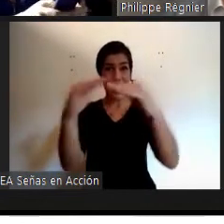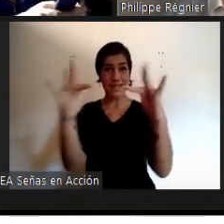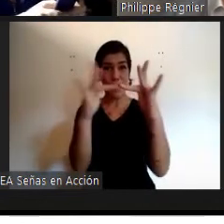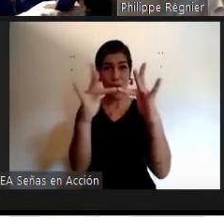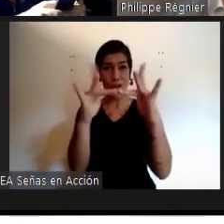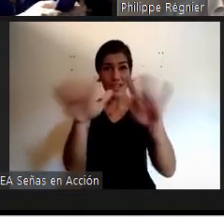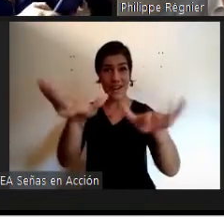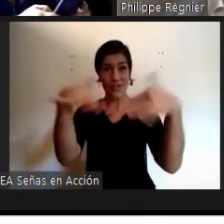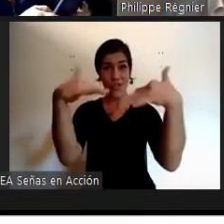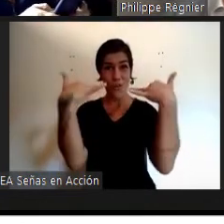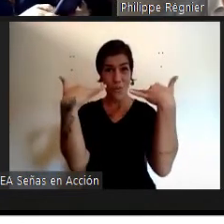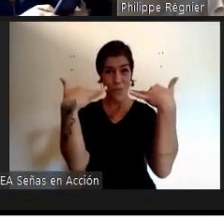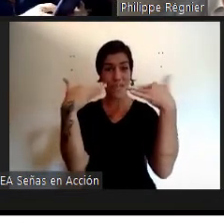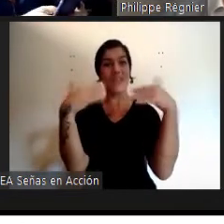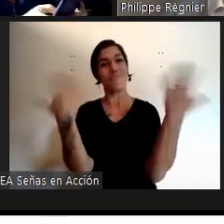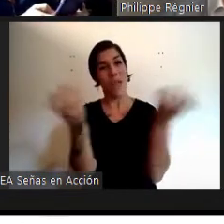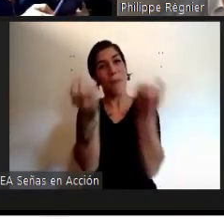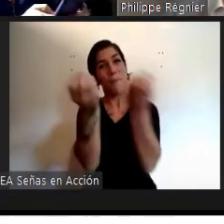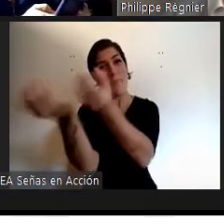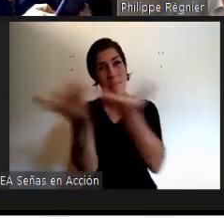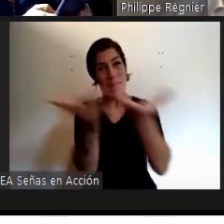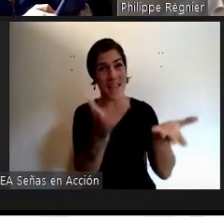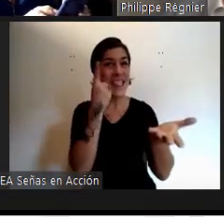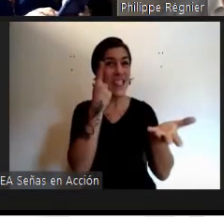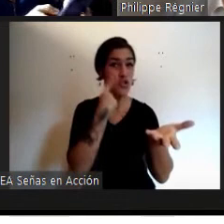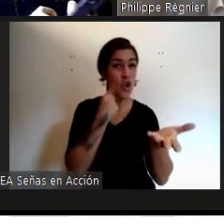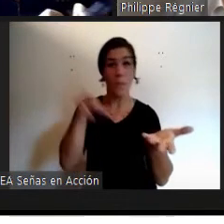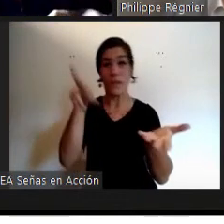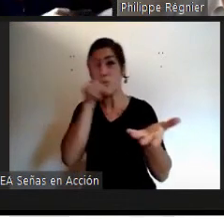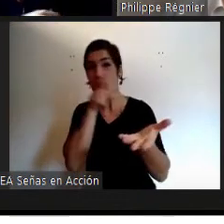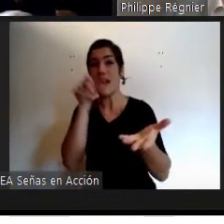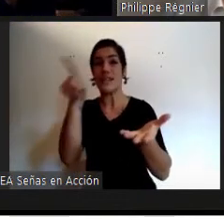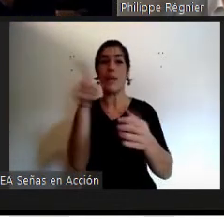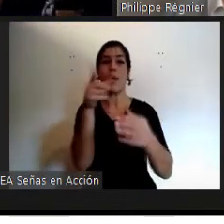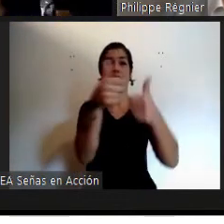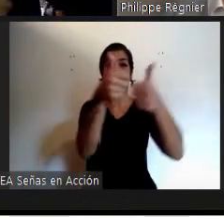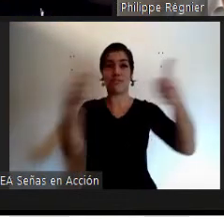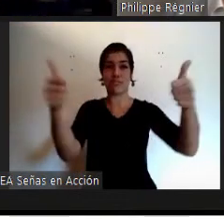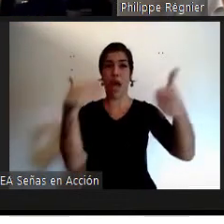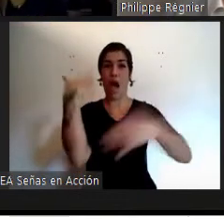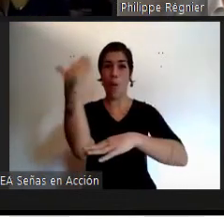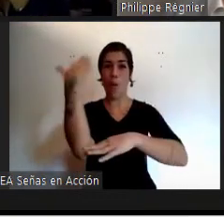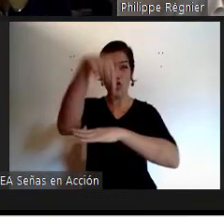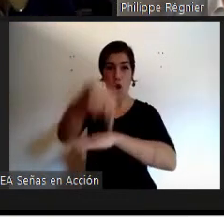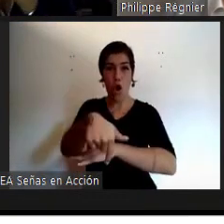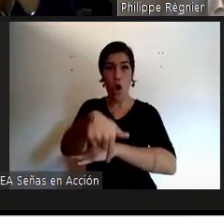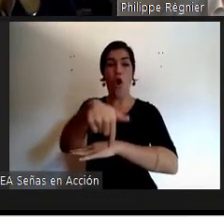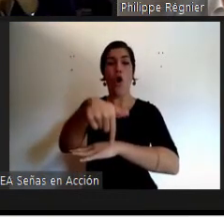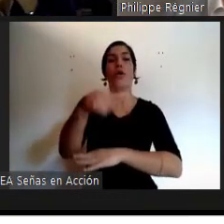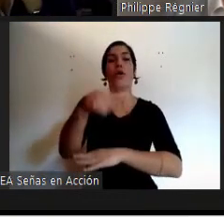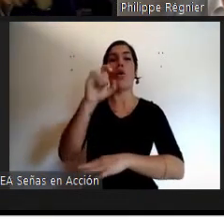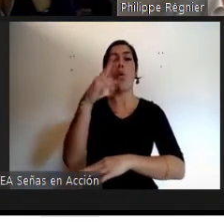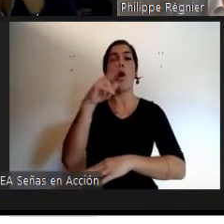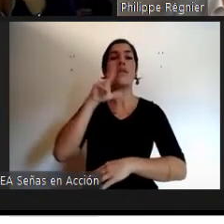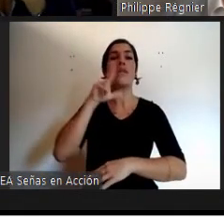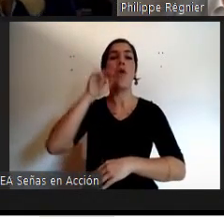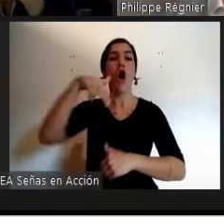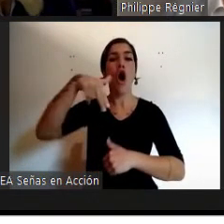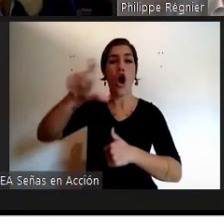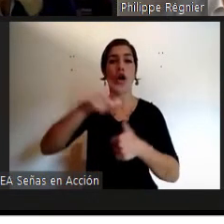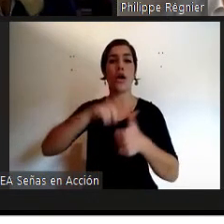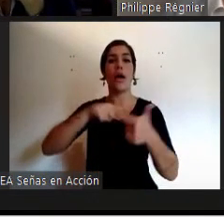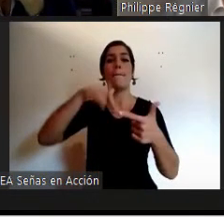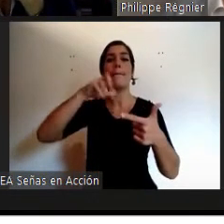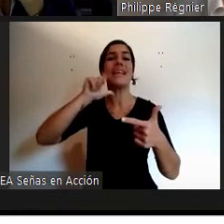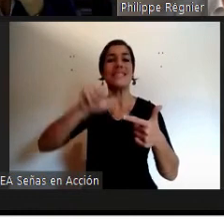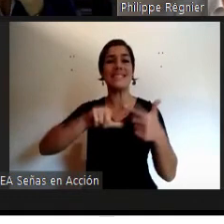y bienvenidos los participantes del panel: Philippe Regnier, José Carlos Mariátegui, Cuauhtémoc Medina, Patricia Rousseau, Celina Chatruc,